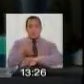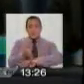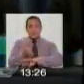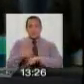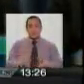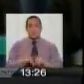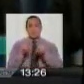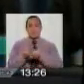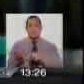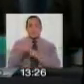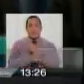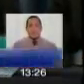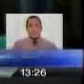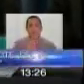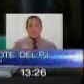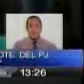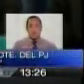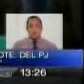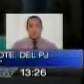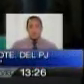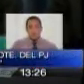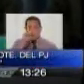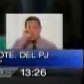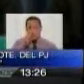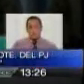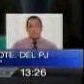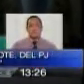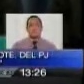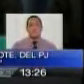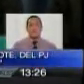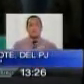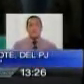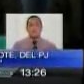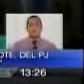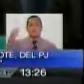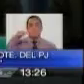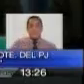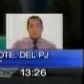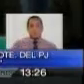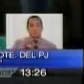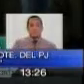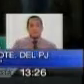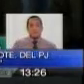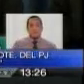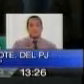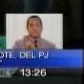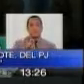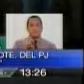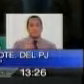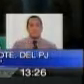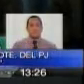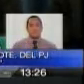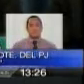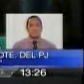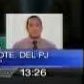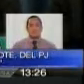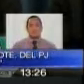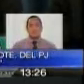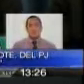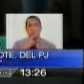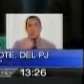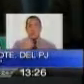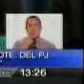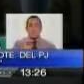incurrido en la defensa del Estado peruano. También vino el médico forense británico